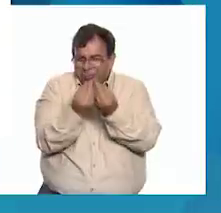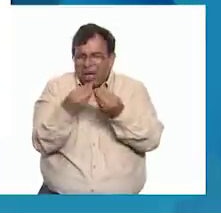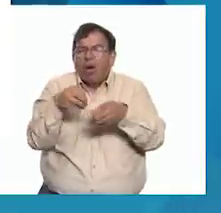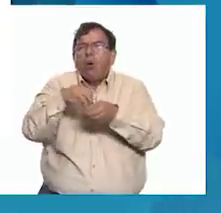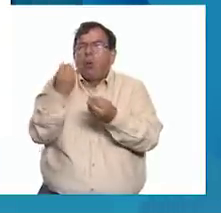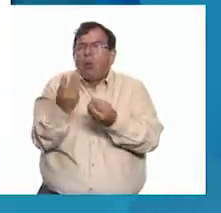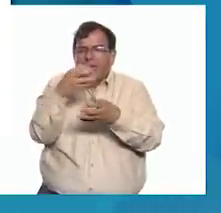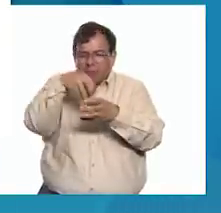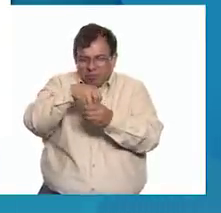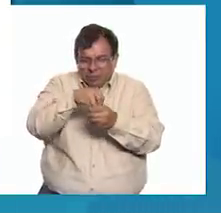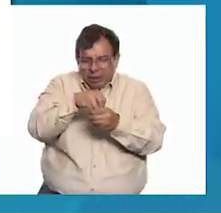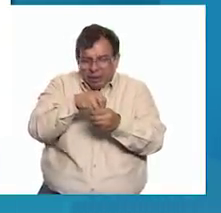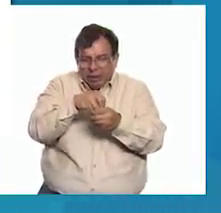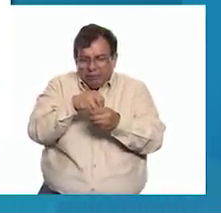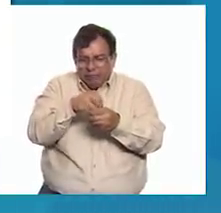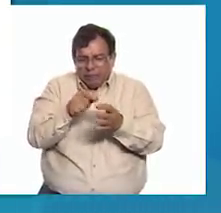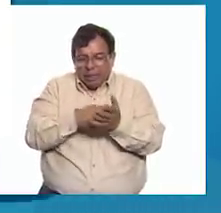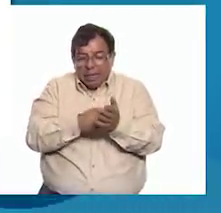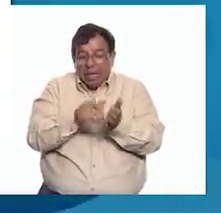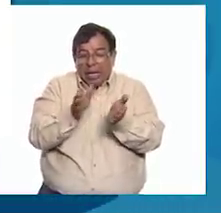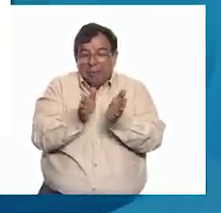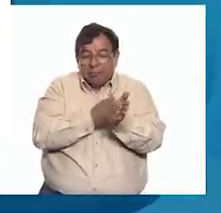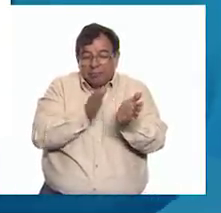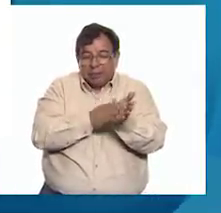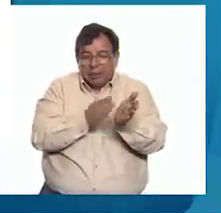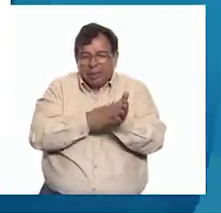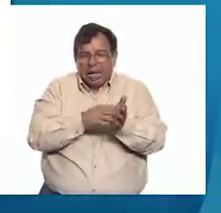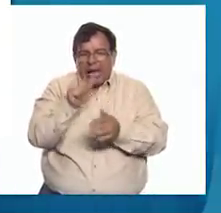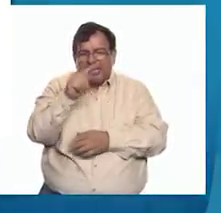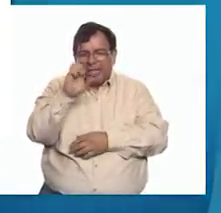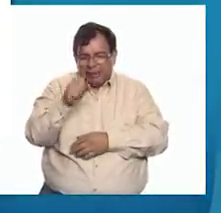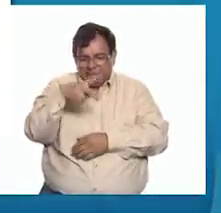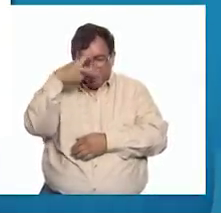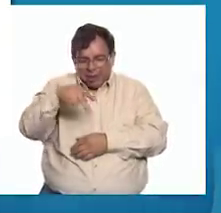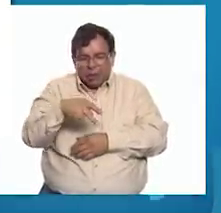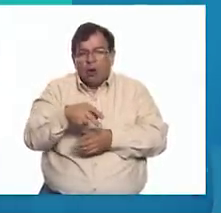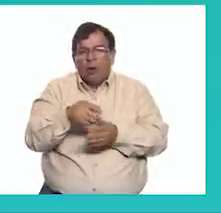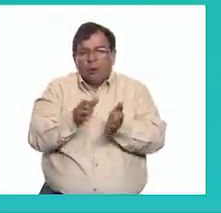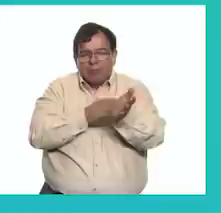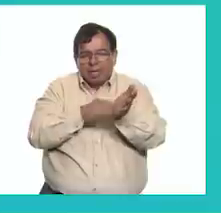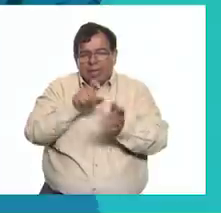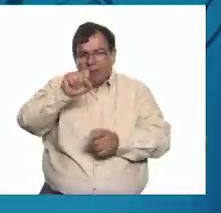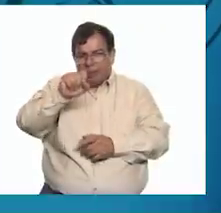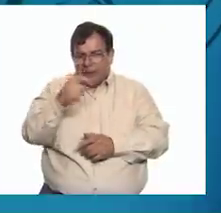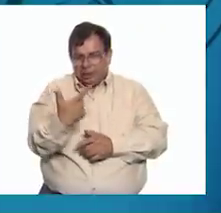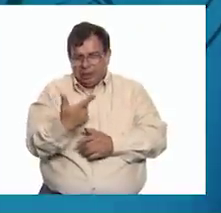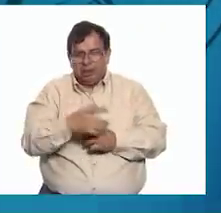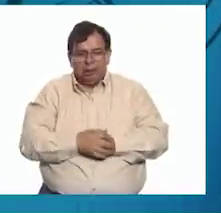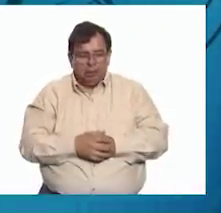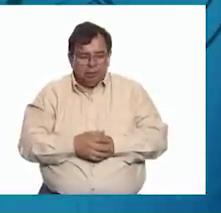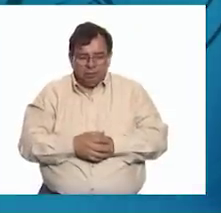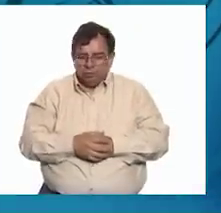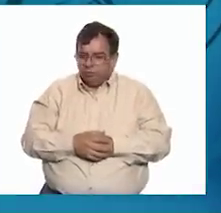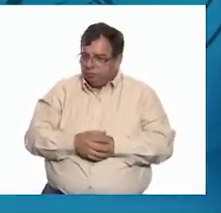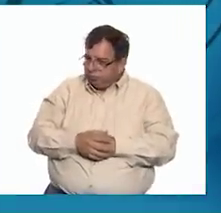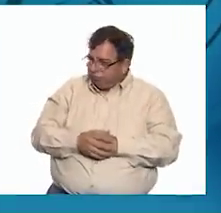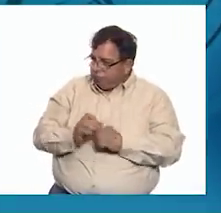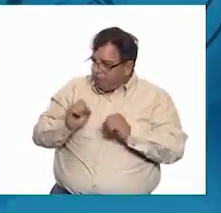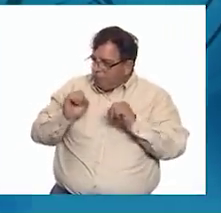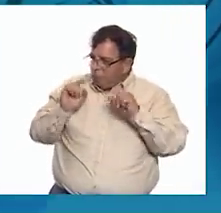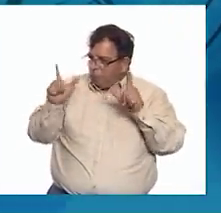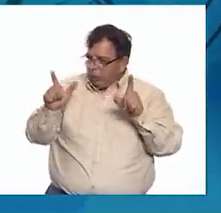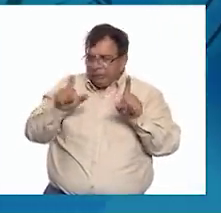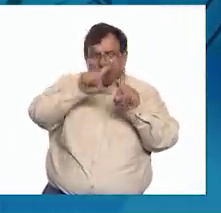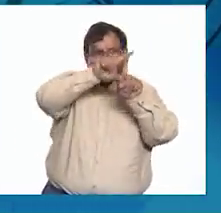nuestras pantallas de la página 27 del Atlas de México. Es impresionante que la mayoría del territorio